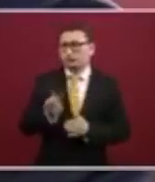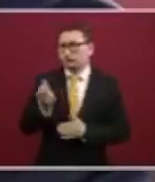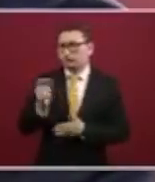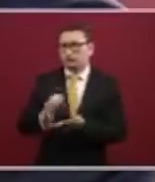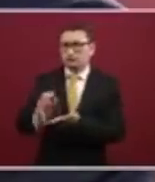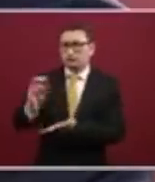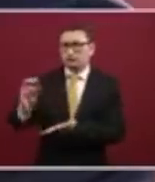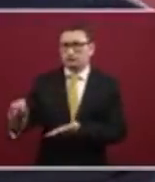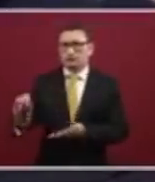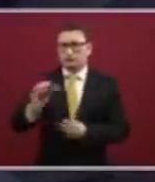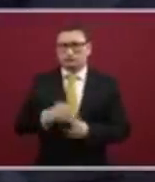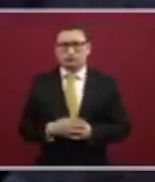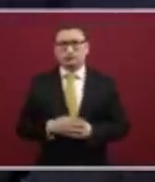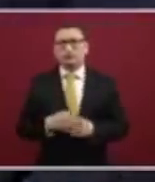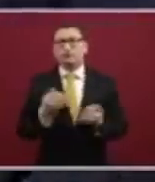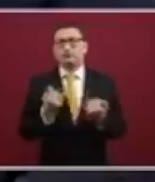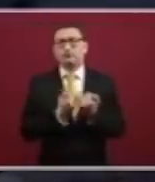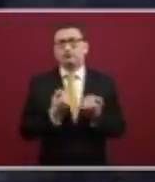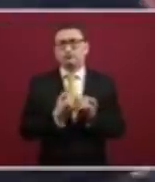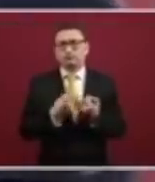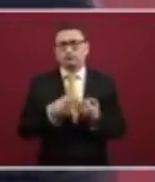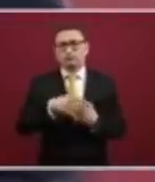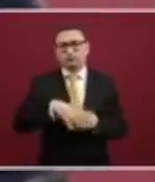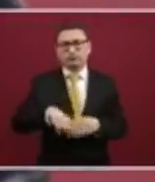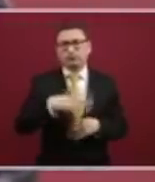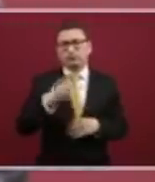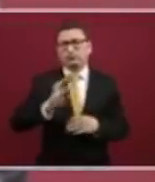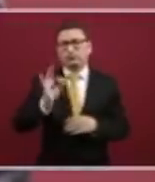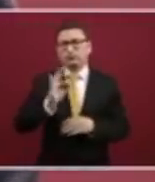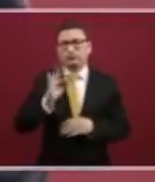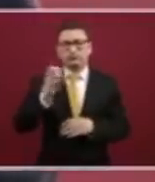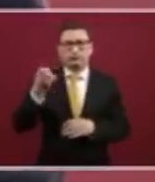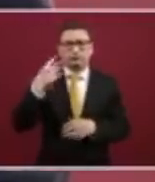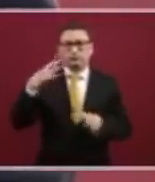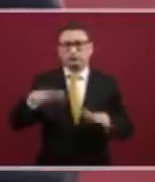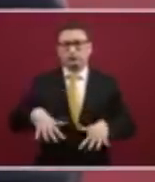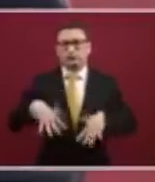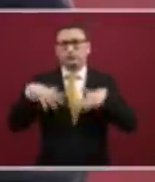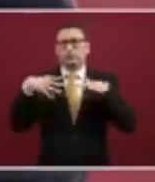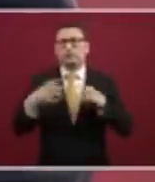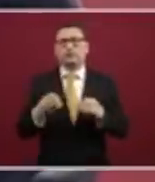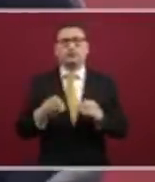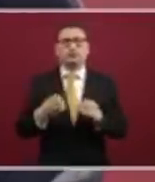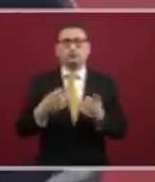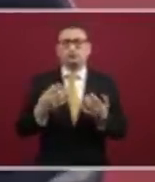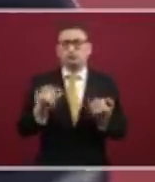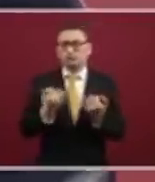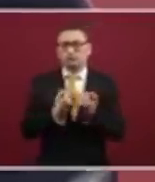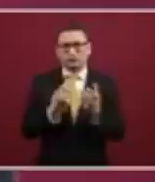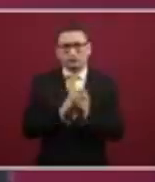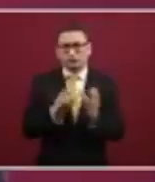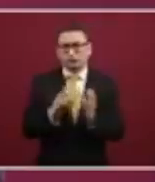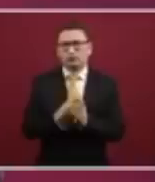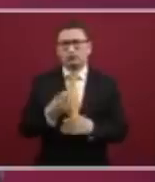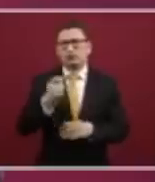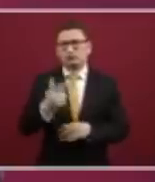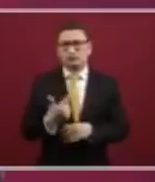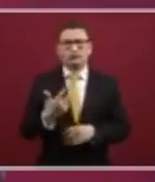Se organizan, por ejemplo, un congreso, un taller, y ahí se quedó el dinero.